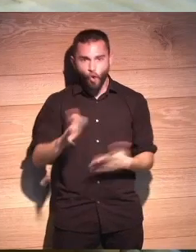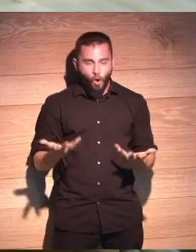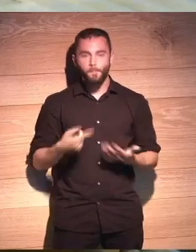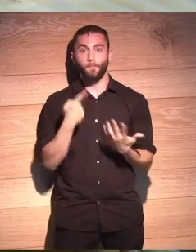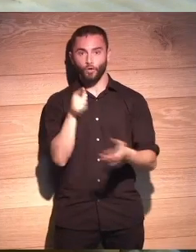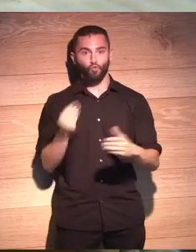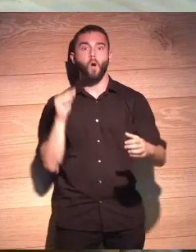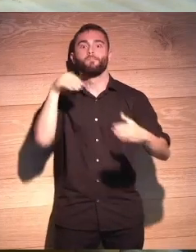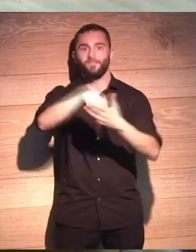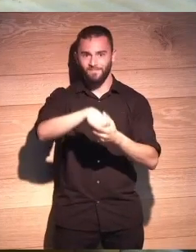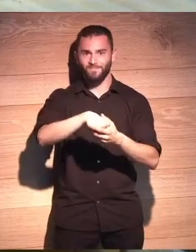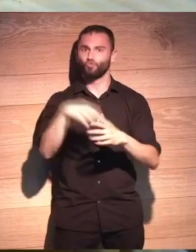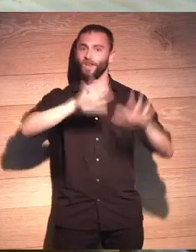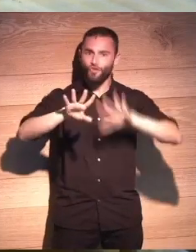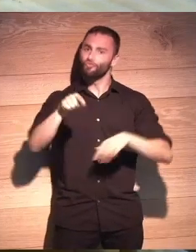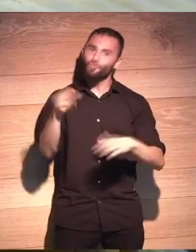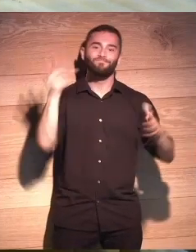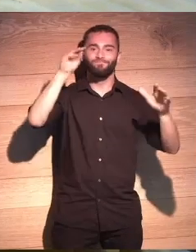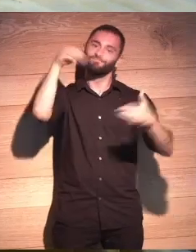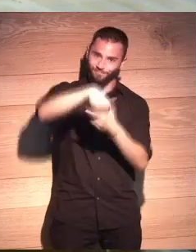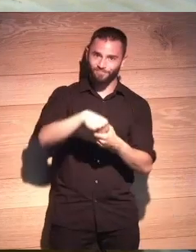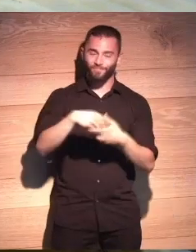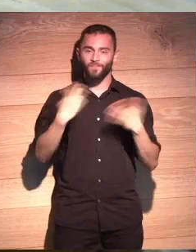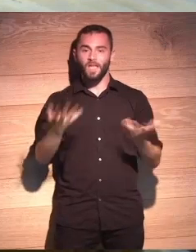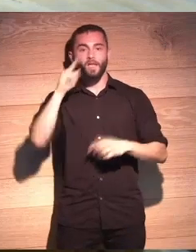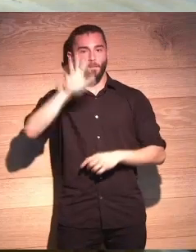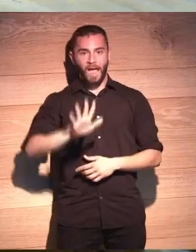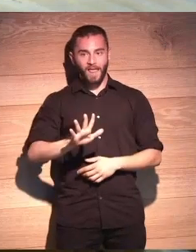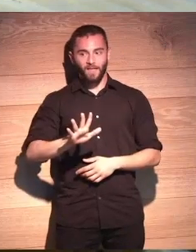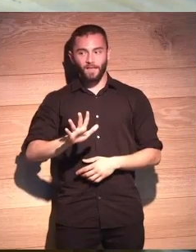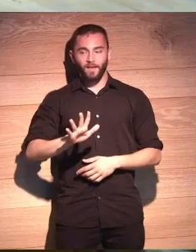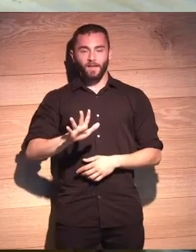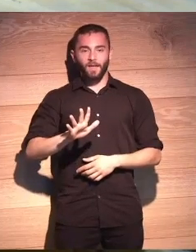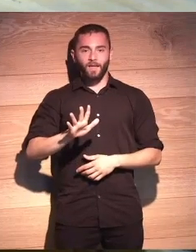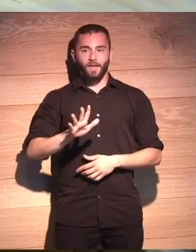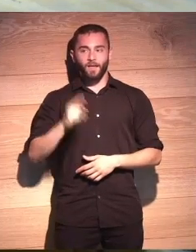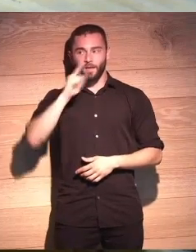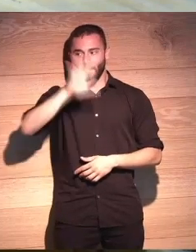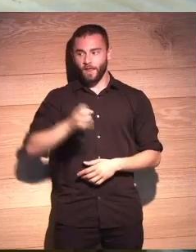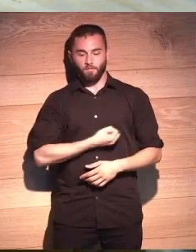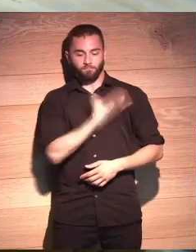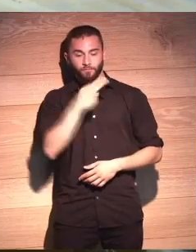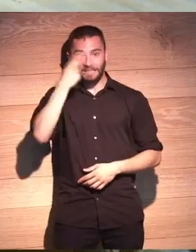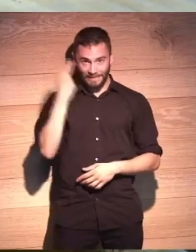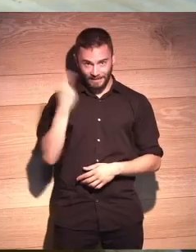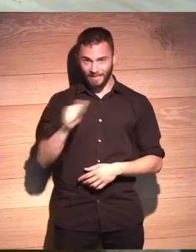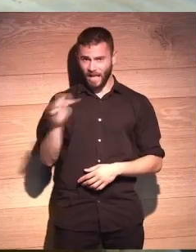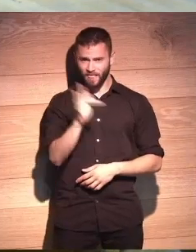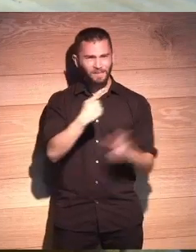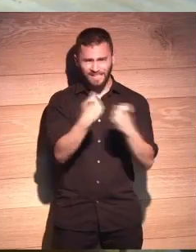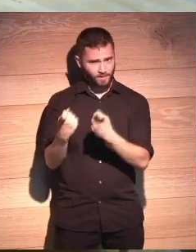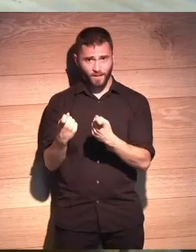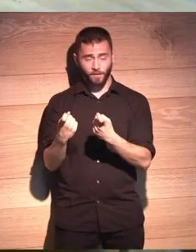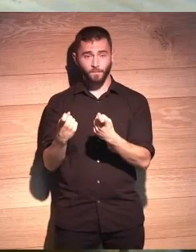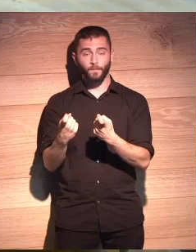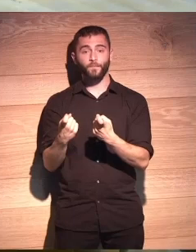meterse en este lío, ¿no? Me parece no solo apasionante e interesante, sino además